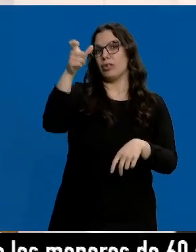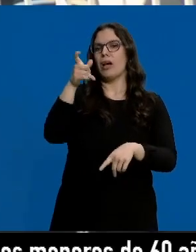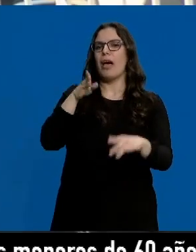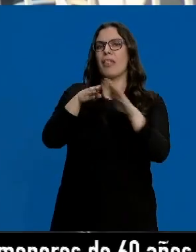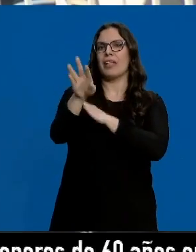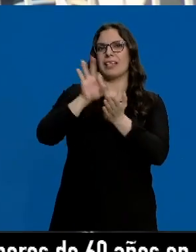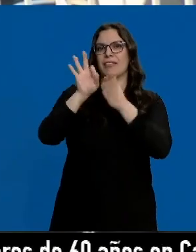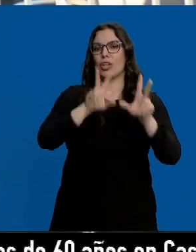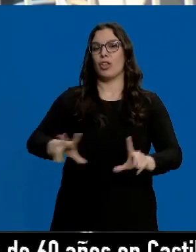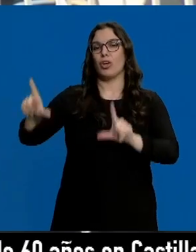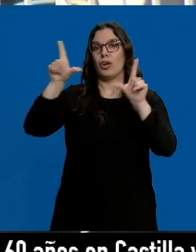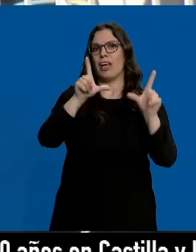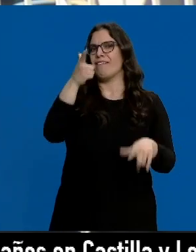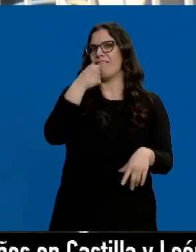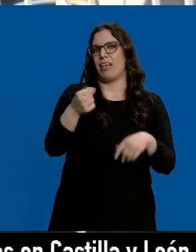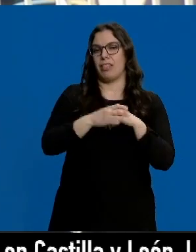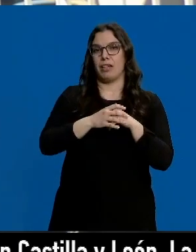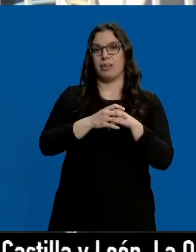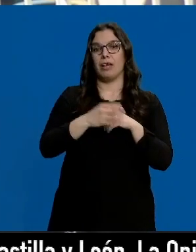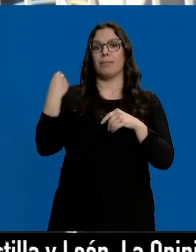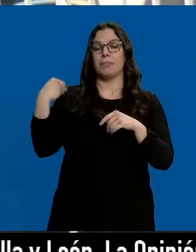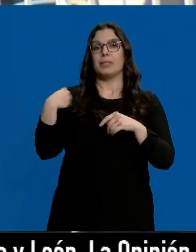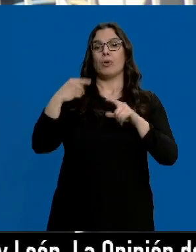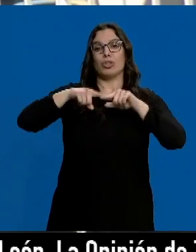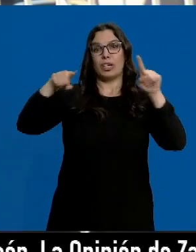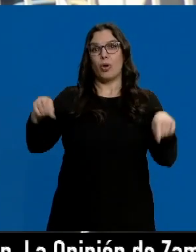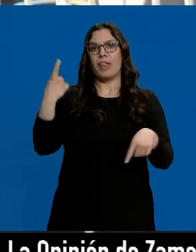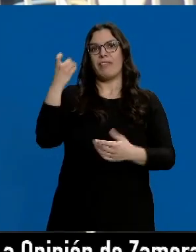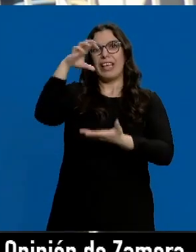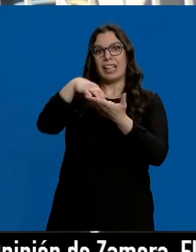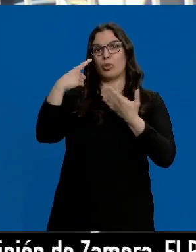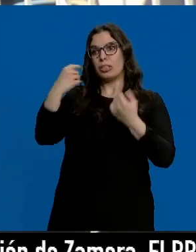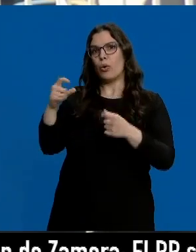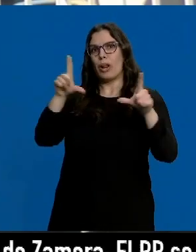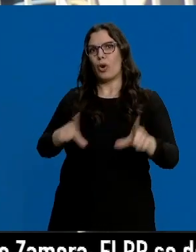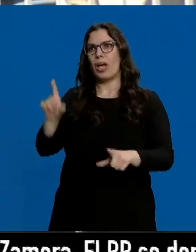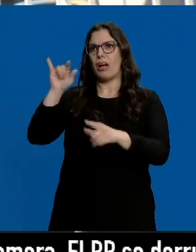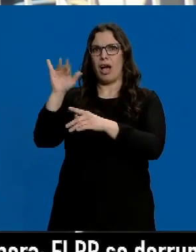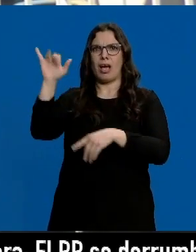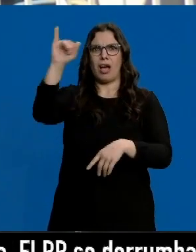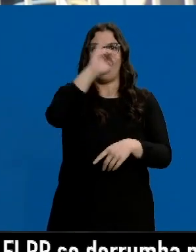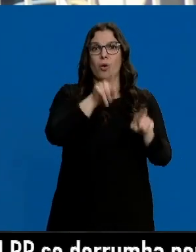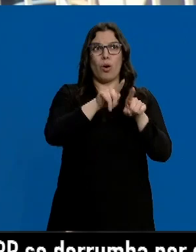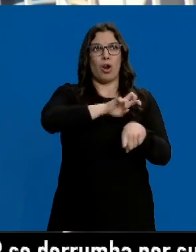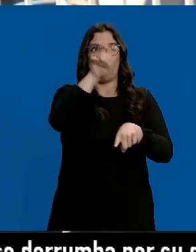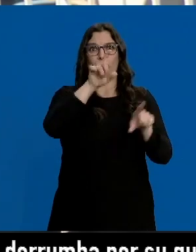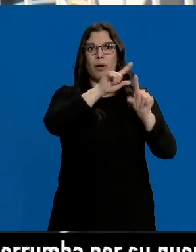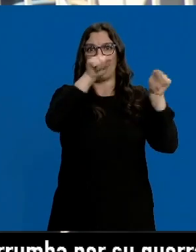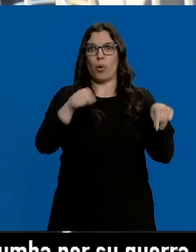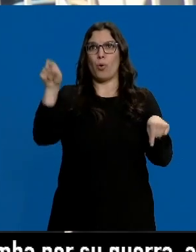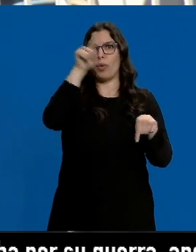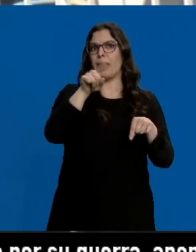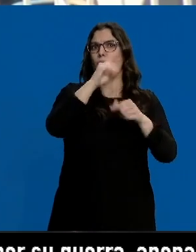este servicio. Segovia necesita equipos de radiología en centros de salud, como ya tienen otras provincias y otras